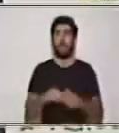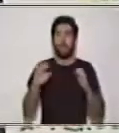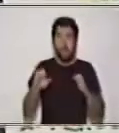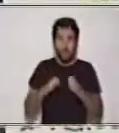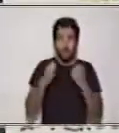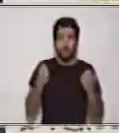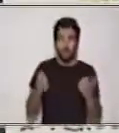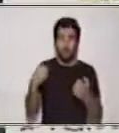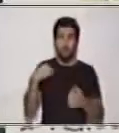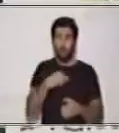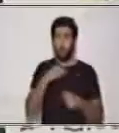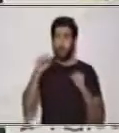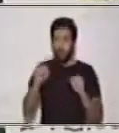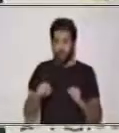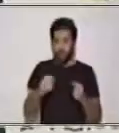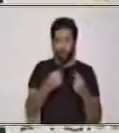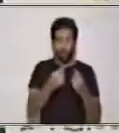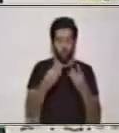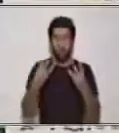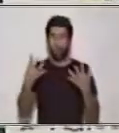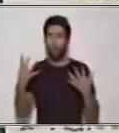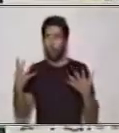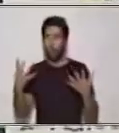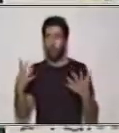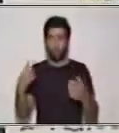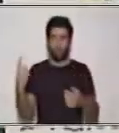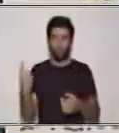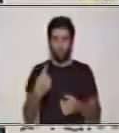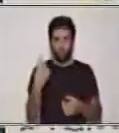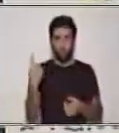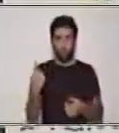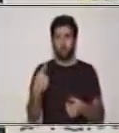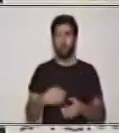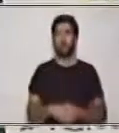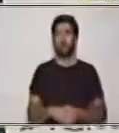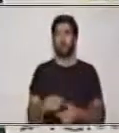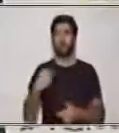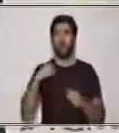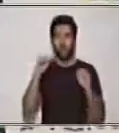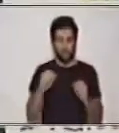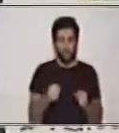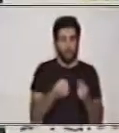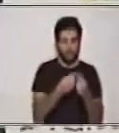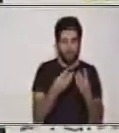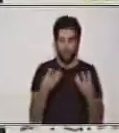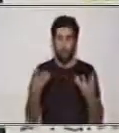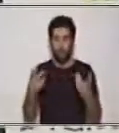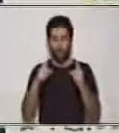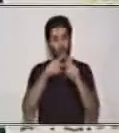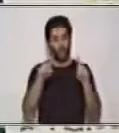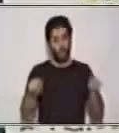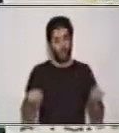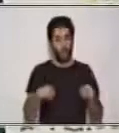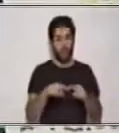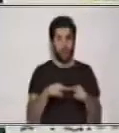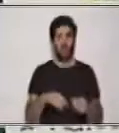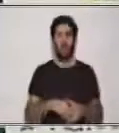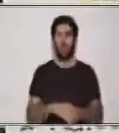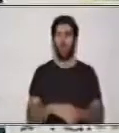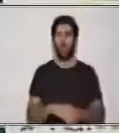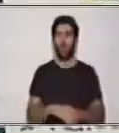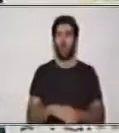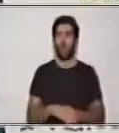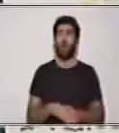Entonces puedo calcular el área de este elemento, puedo calcular el área de este cuadrado